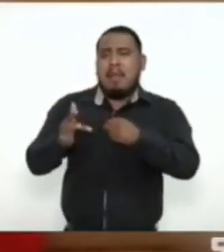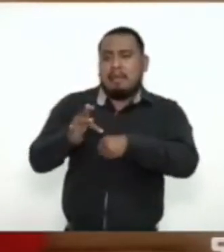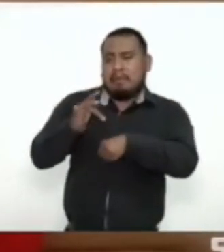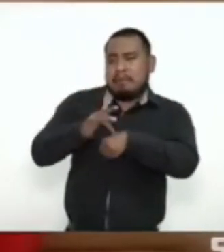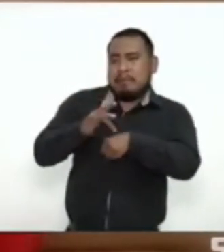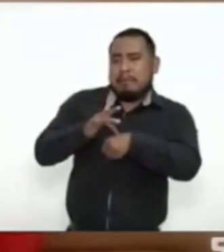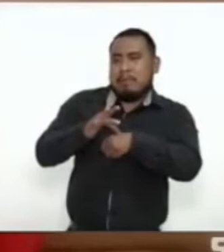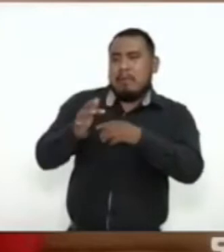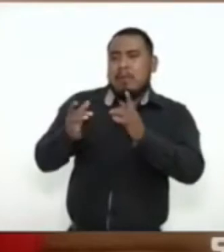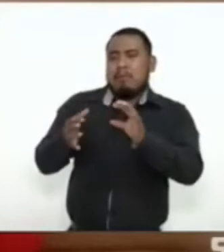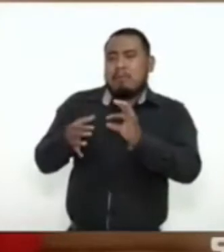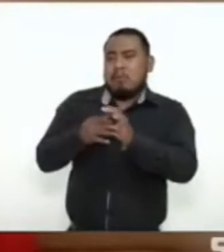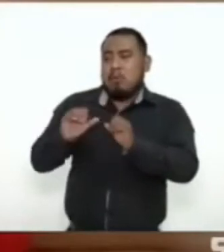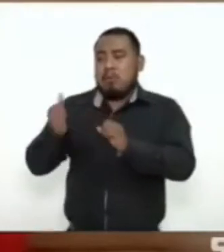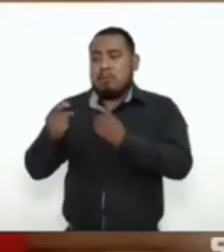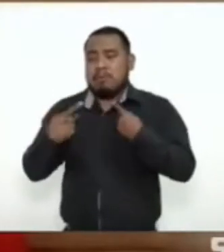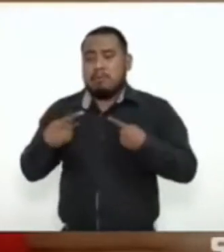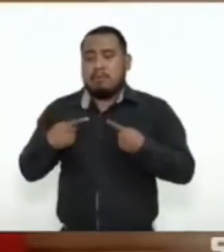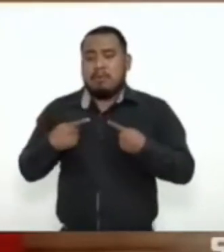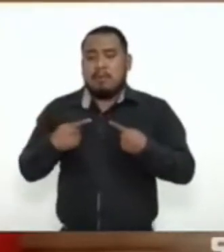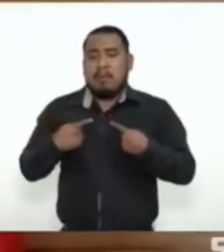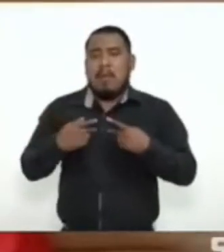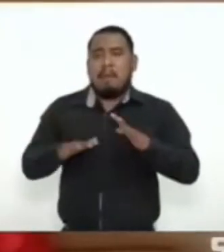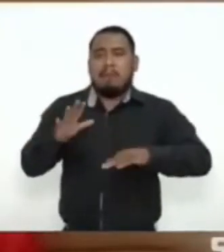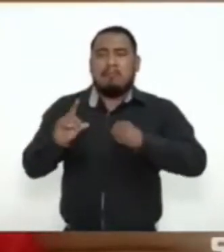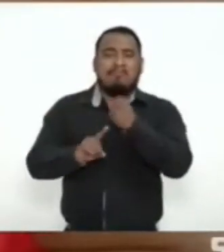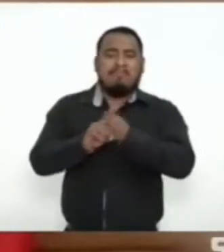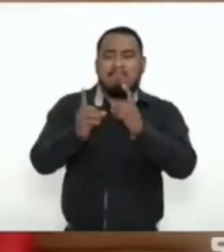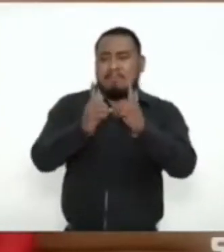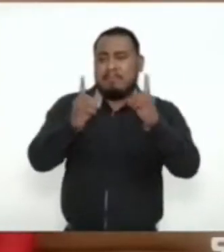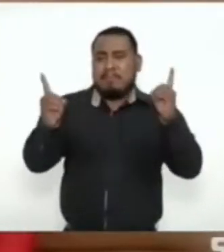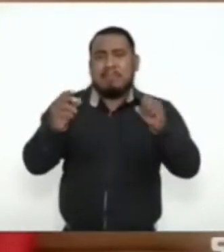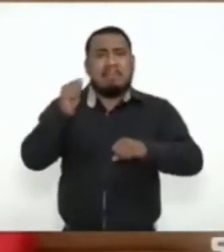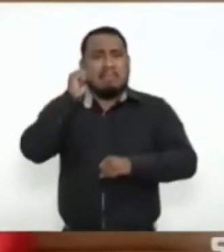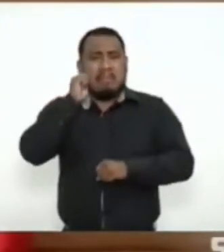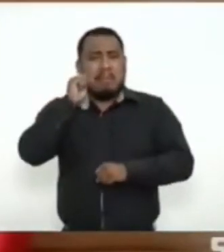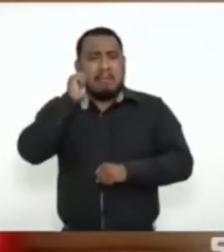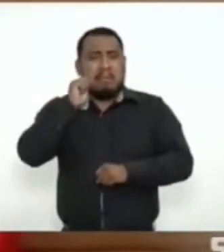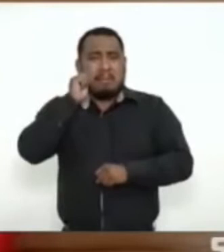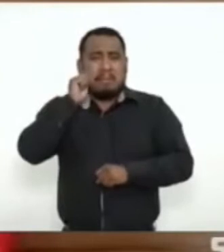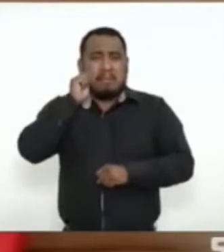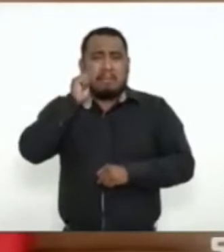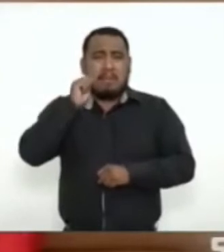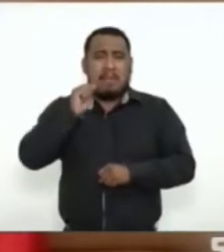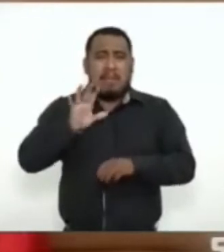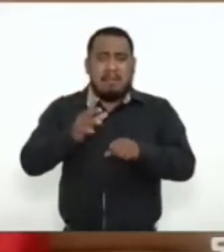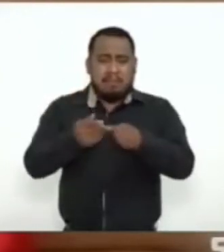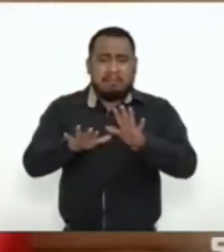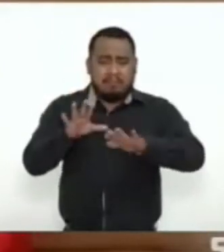los conflictos de separación siempre nos darán conflictos en la piel. Estas